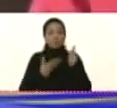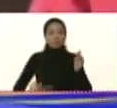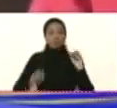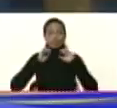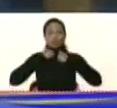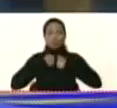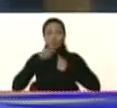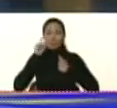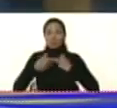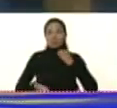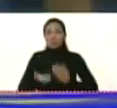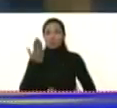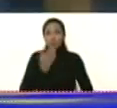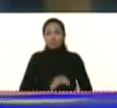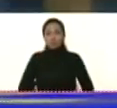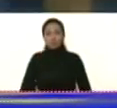Aristóbulo,